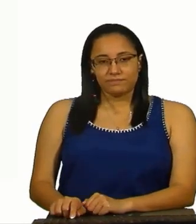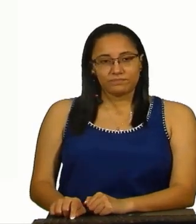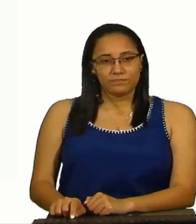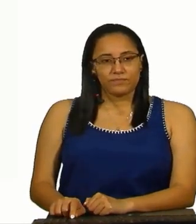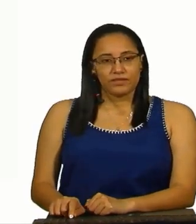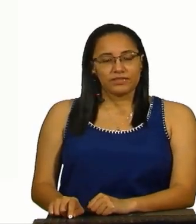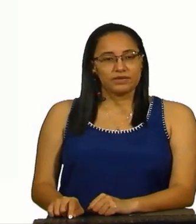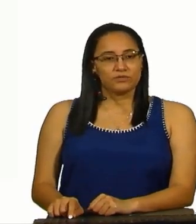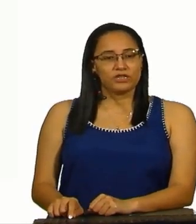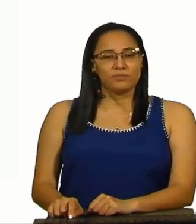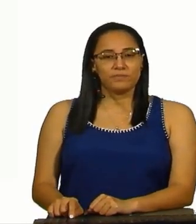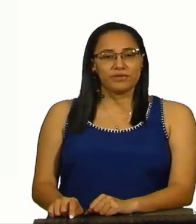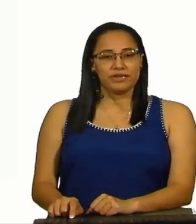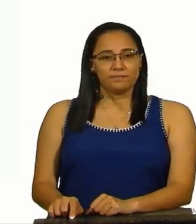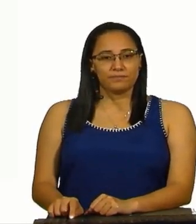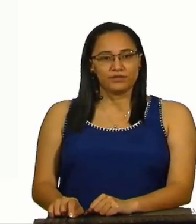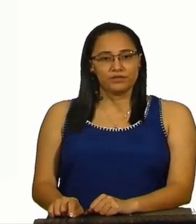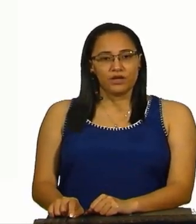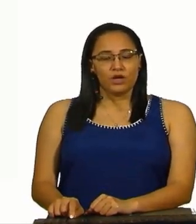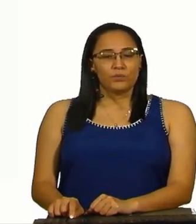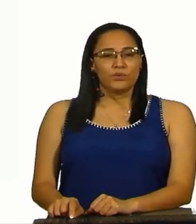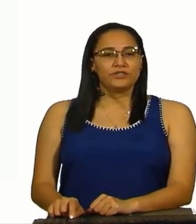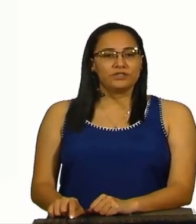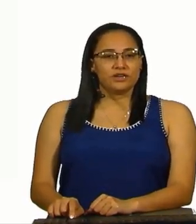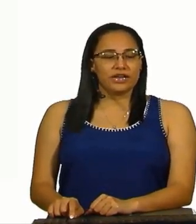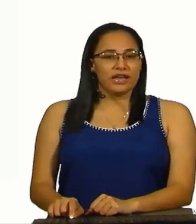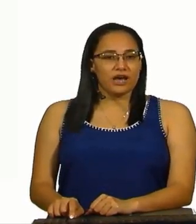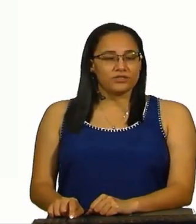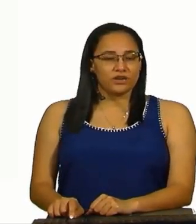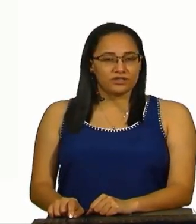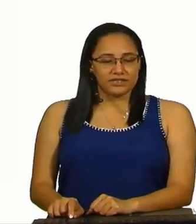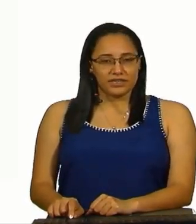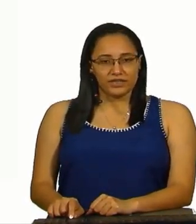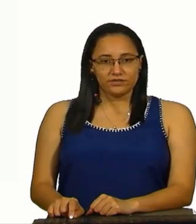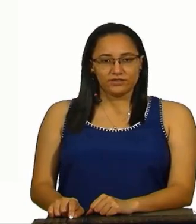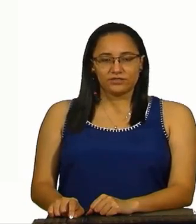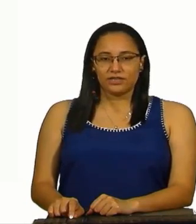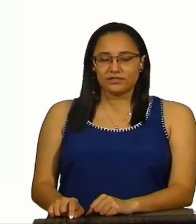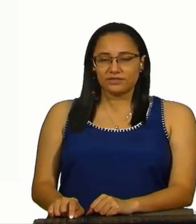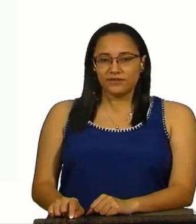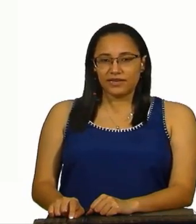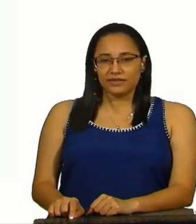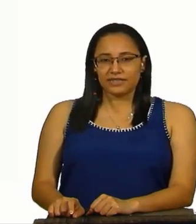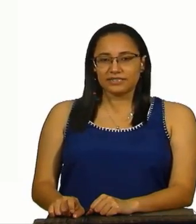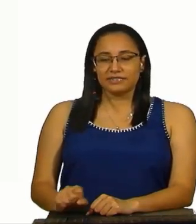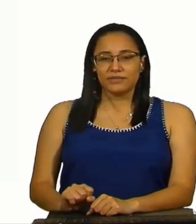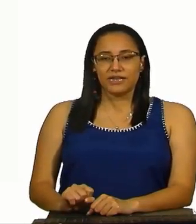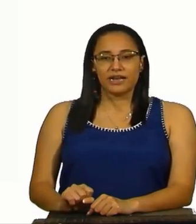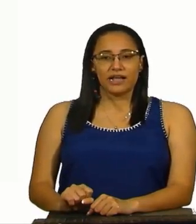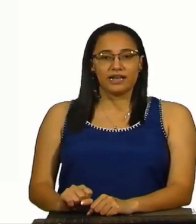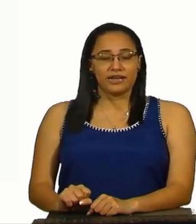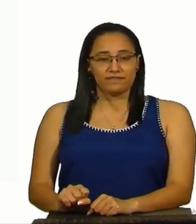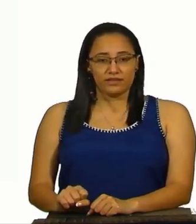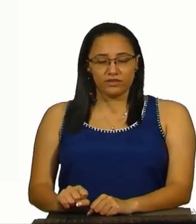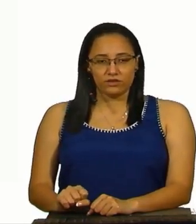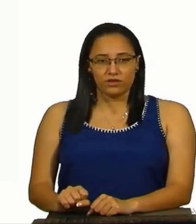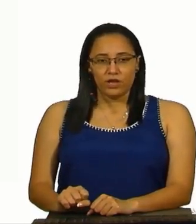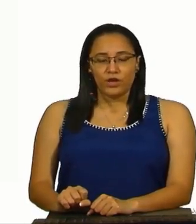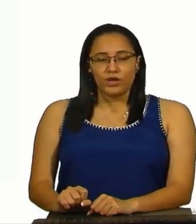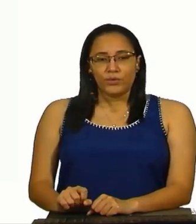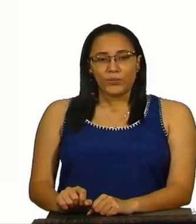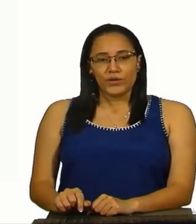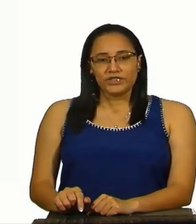personas. Tenemos el primer ejemplo. We do not allow dogs in here. Si ustedes se fijan, casi similar al